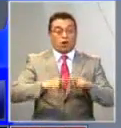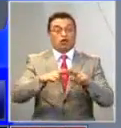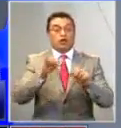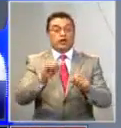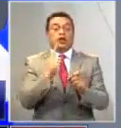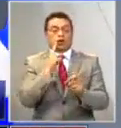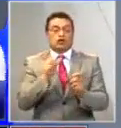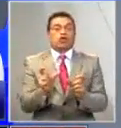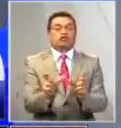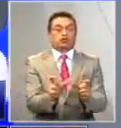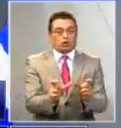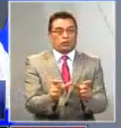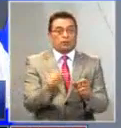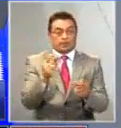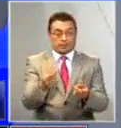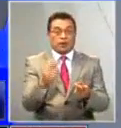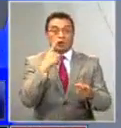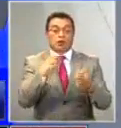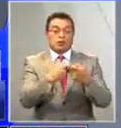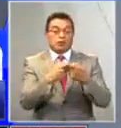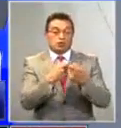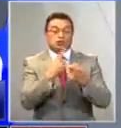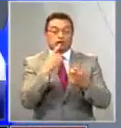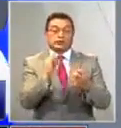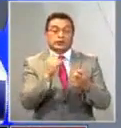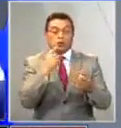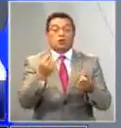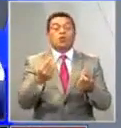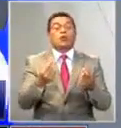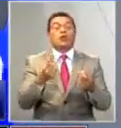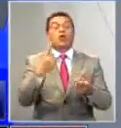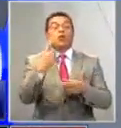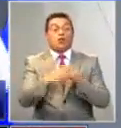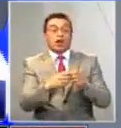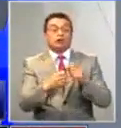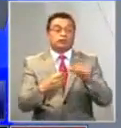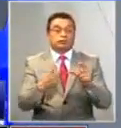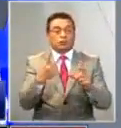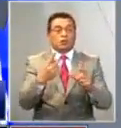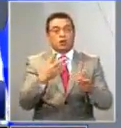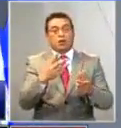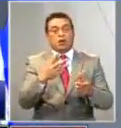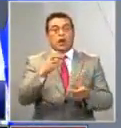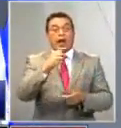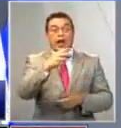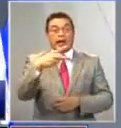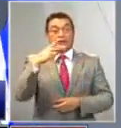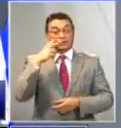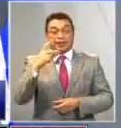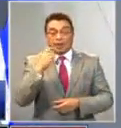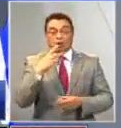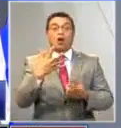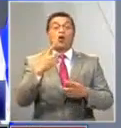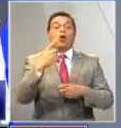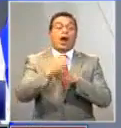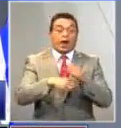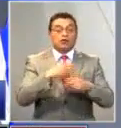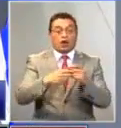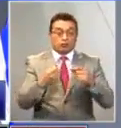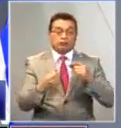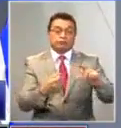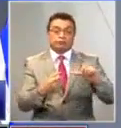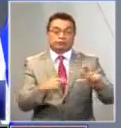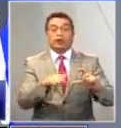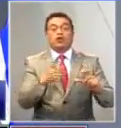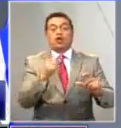una discusión sobre los pisos y sobre si es plurianual. Particularmente a Hacienda no le gusta mucho lo plurianual, pero una discusión que tenemos que dar, y yo estoy convencido